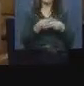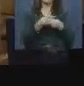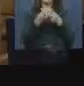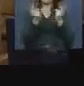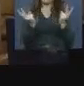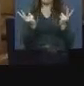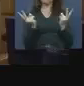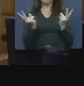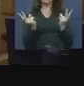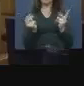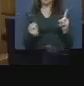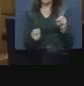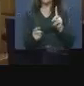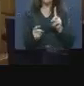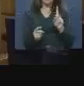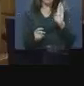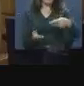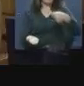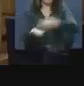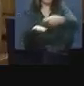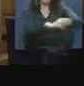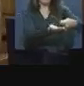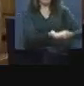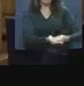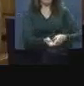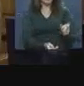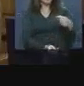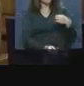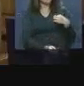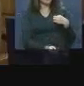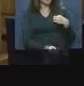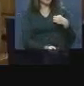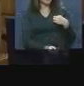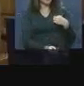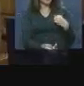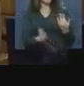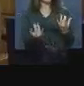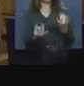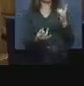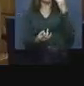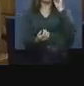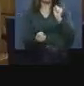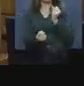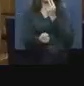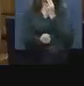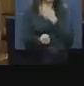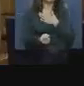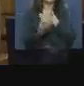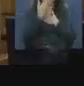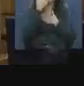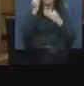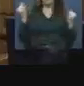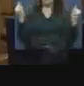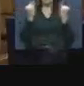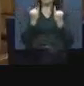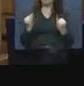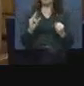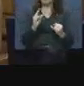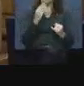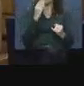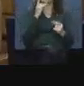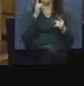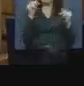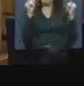no es un bien de consumo, no es algo que los ciudadanos necesitan solo para ganarse la vida de mejor forma, sino también es